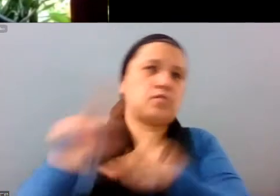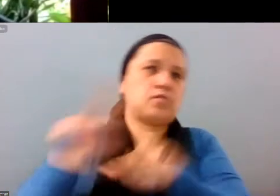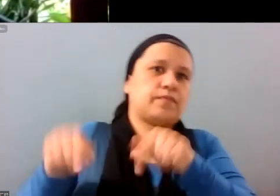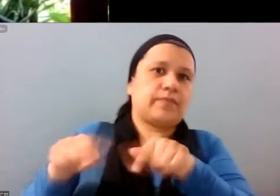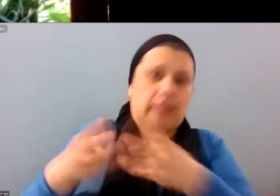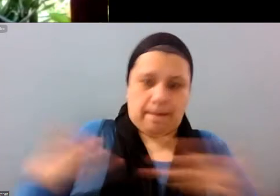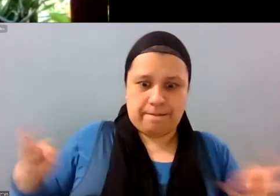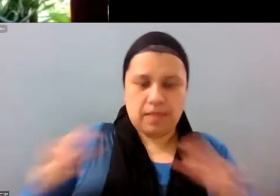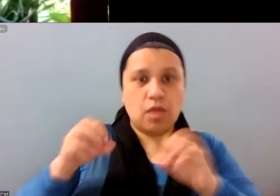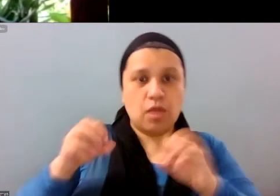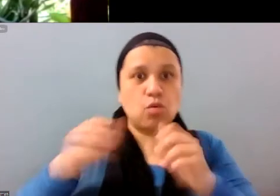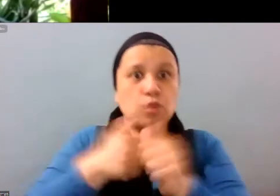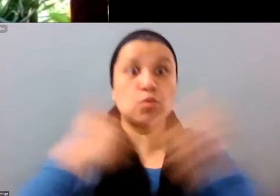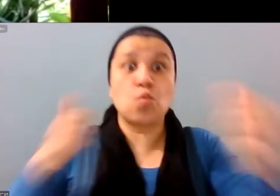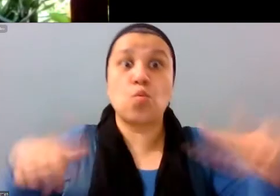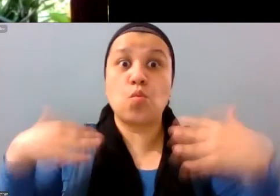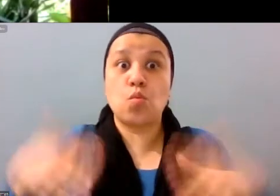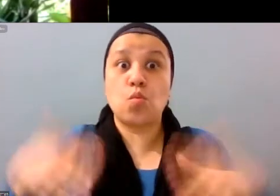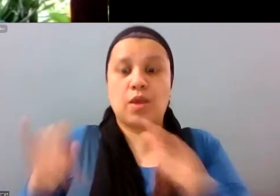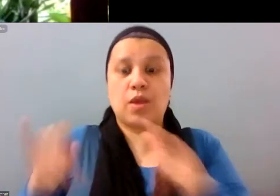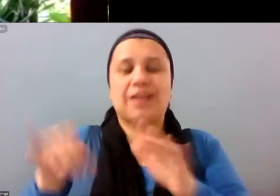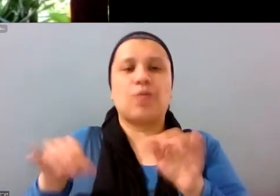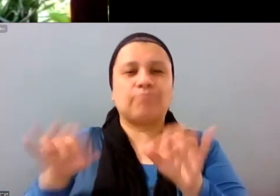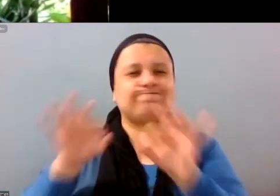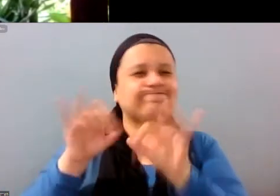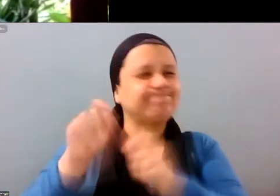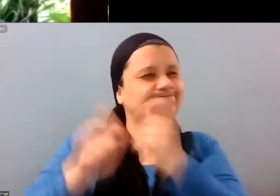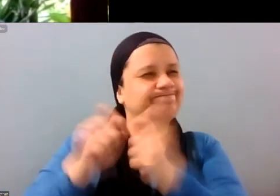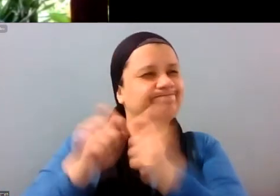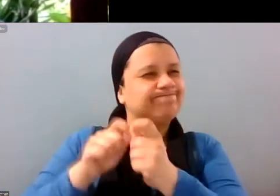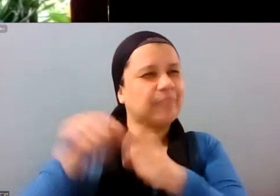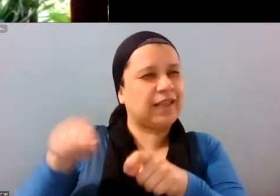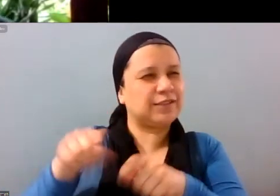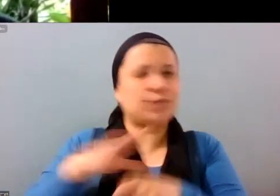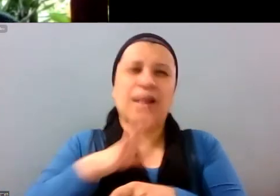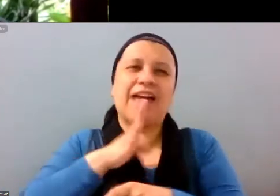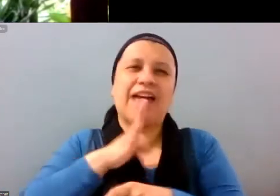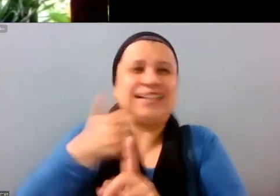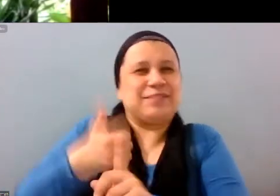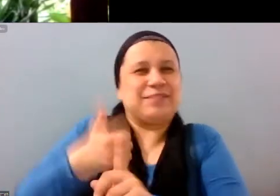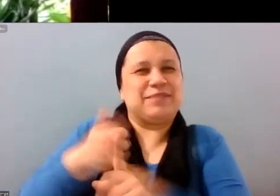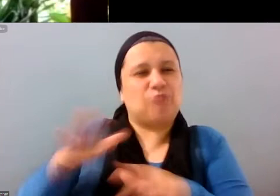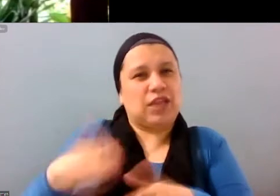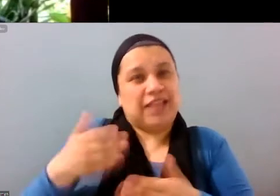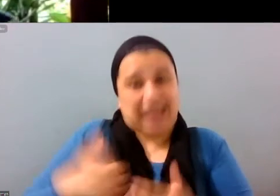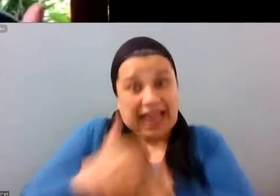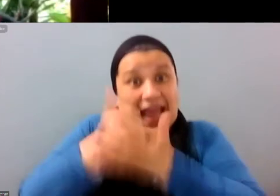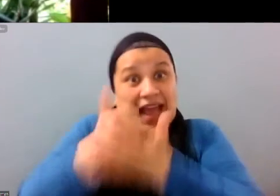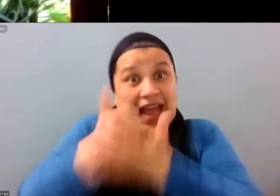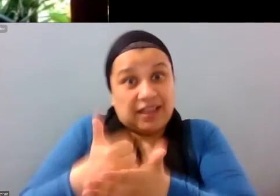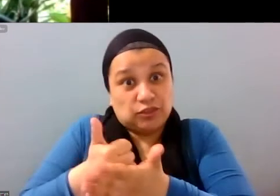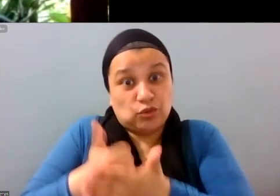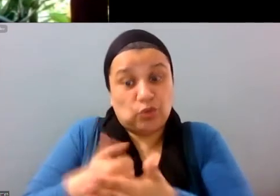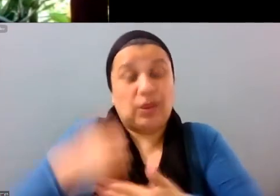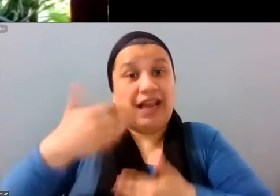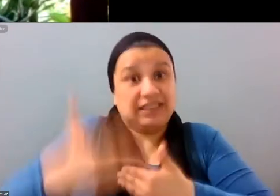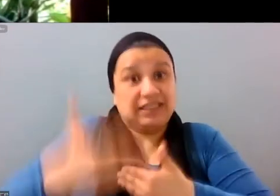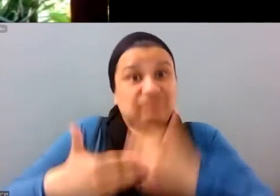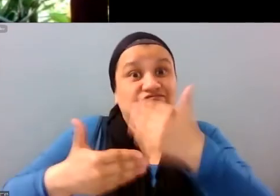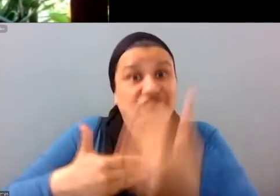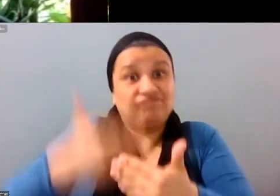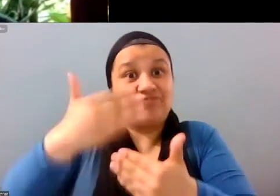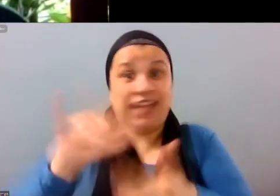distancia tienen una identidad propia y hablan por sí mismos y facilitan ese puente y esa cognición como cuando leemos un libro